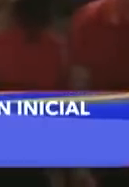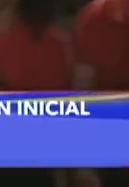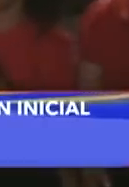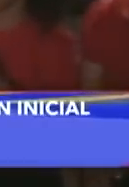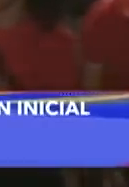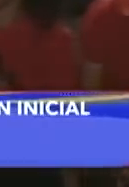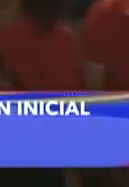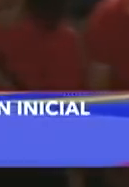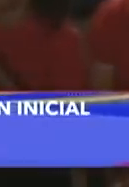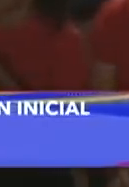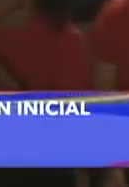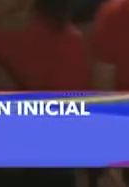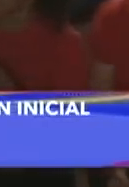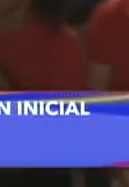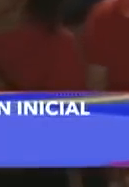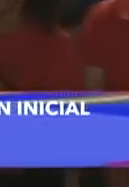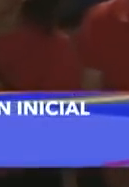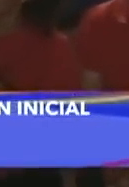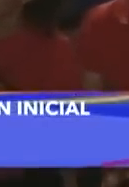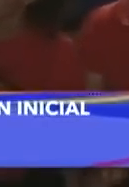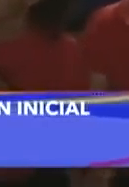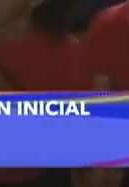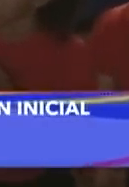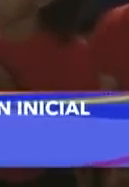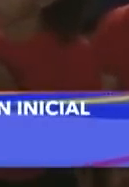bailes cuales martes